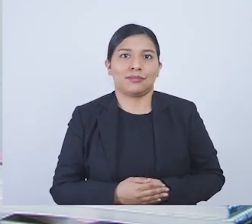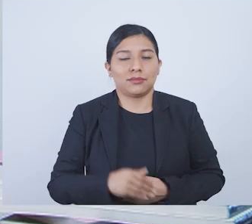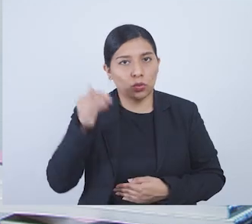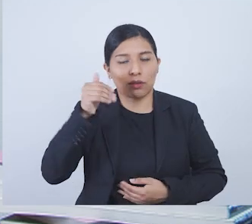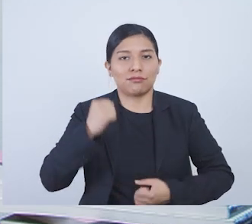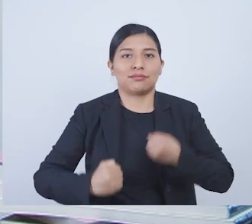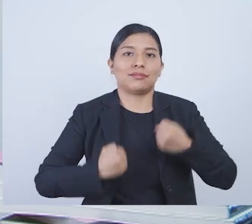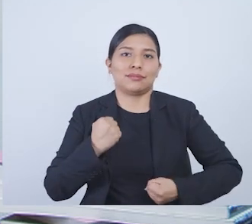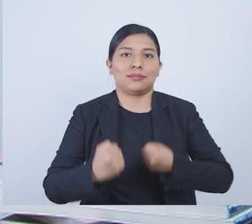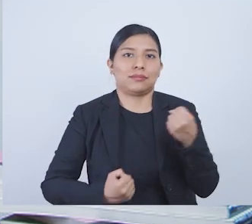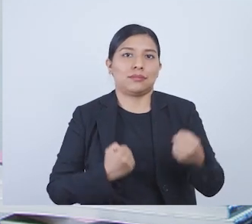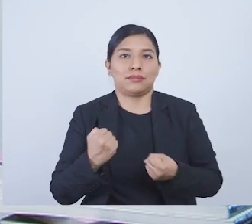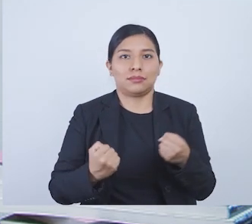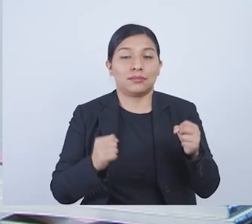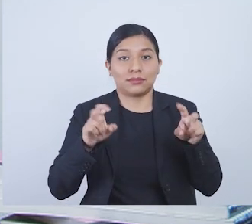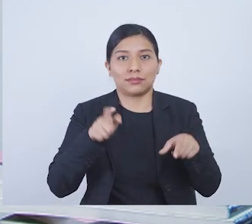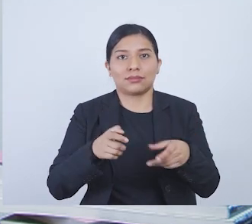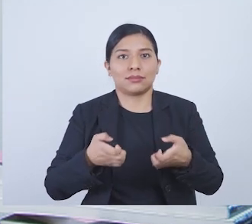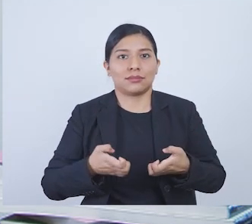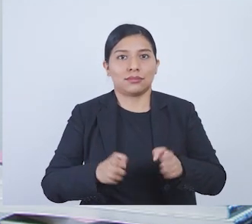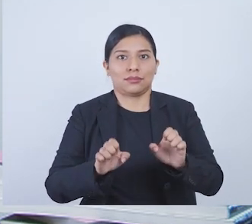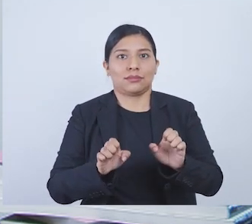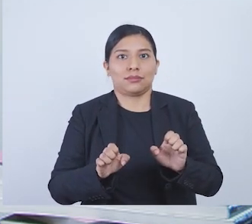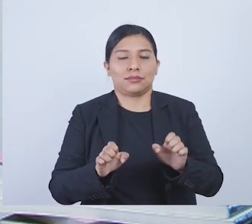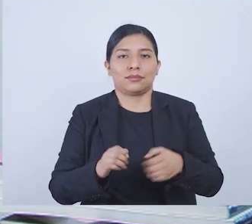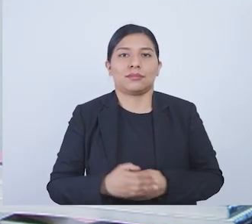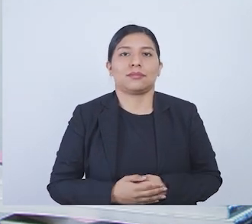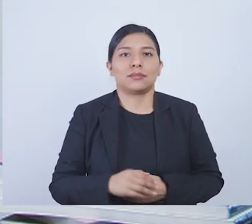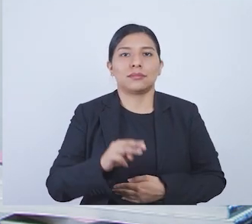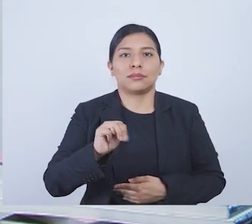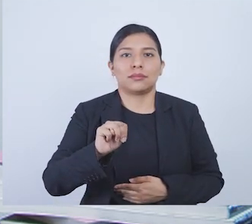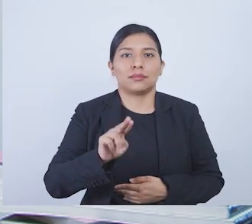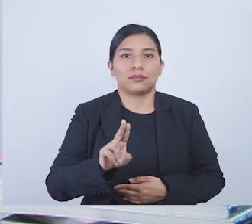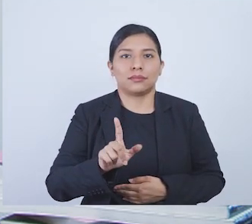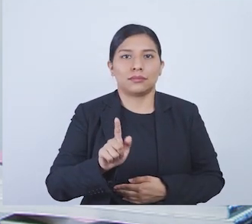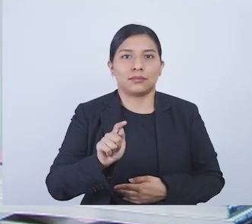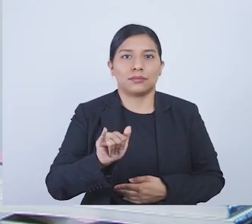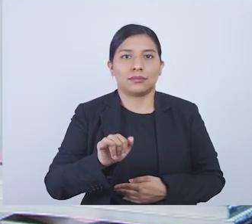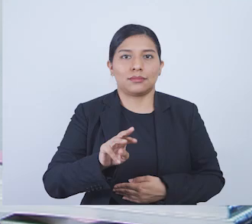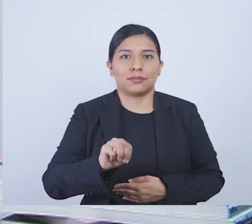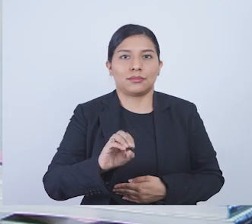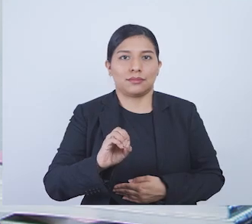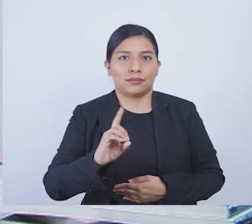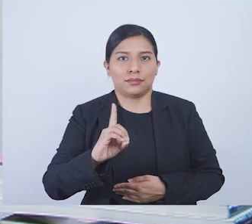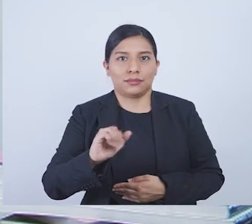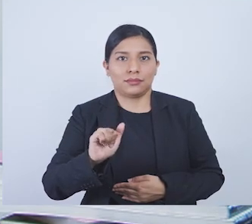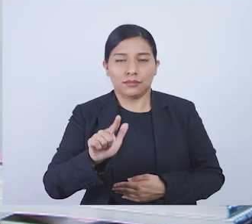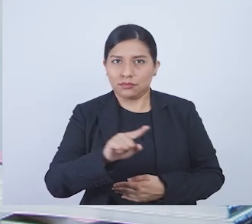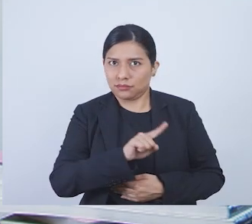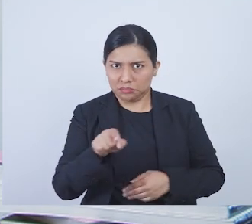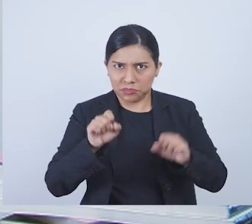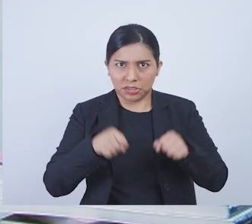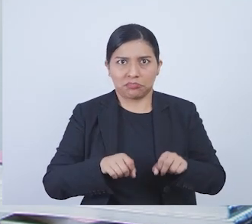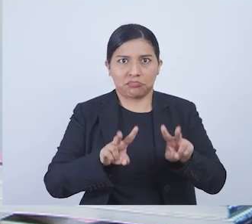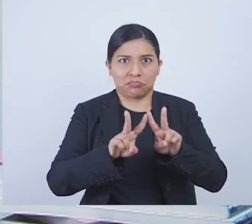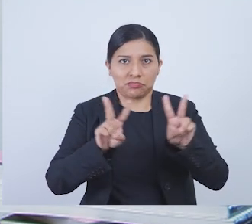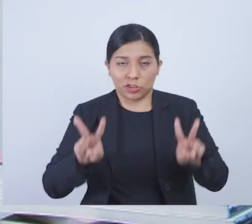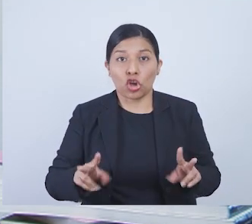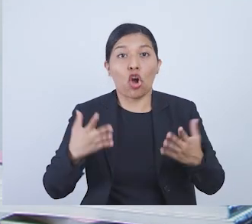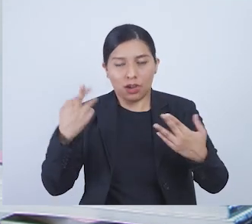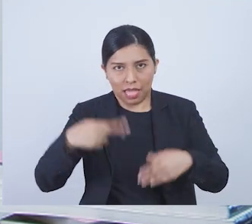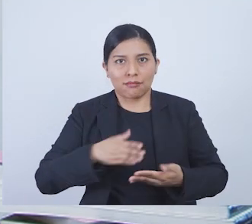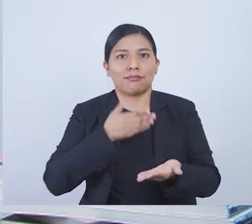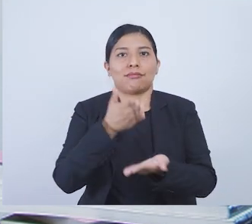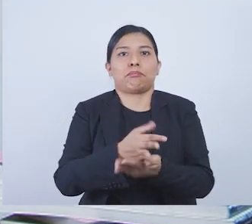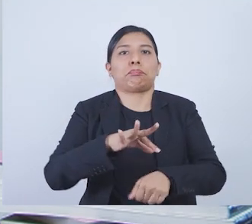educación física dentro de esta estrategia llamada multimodal, ¿verdad? Prepararnos para estar en lo presencial, en lo no presencial,